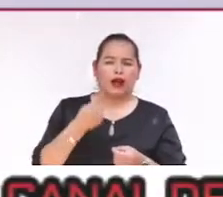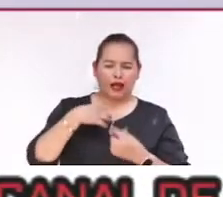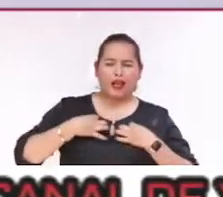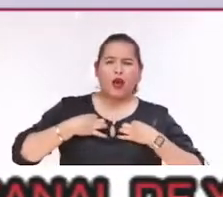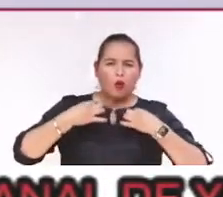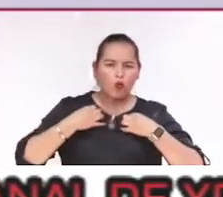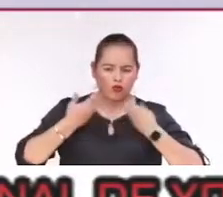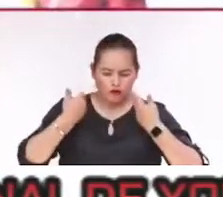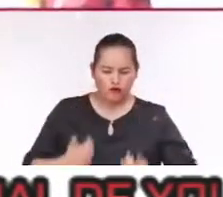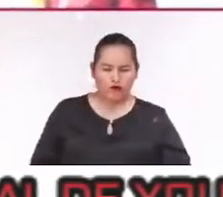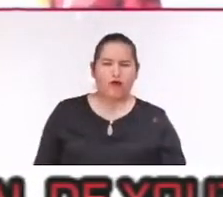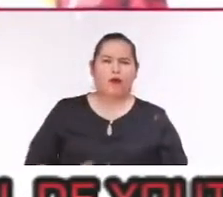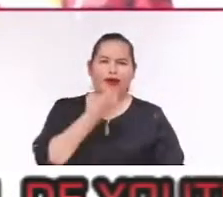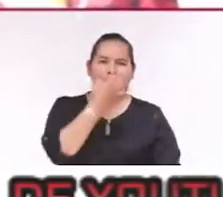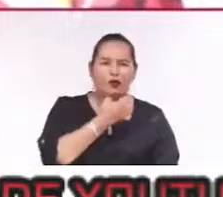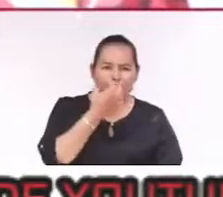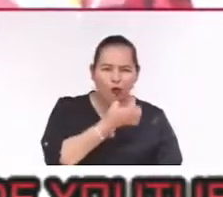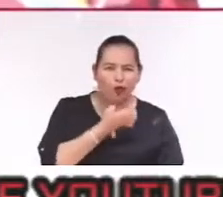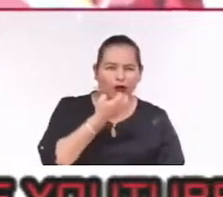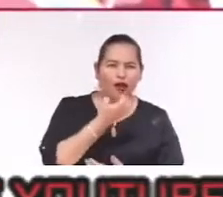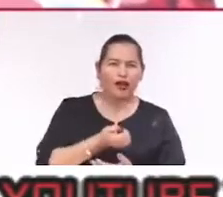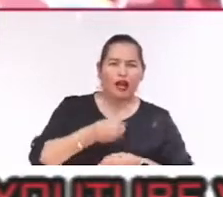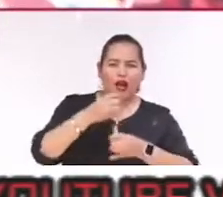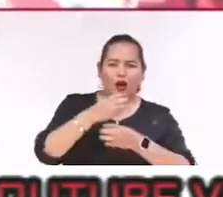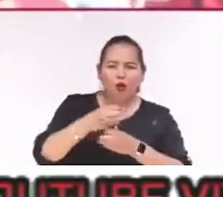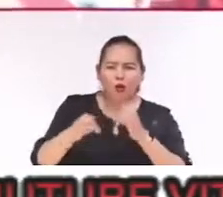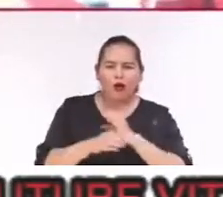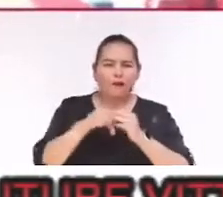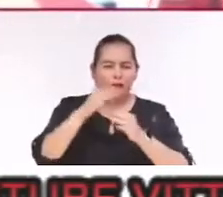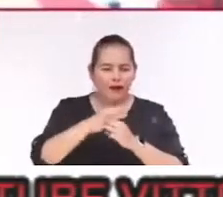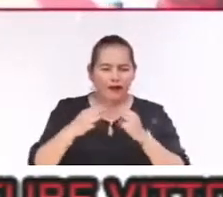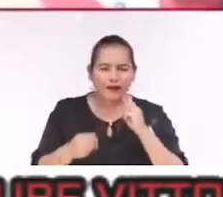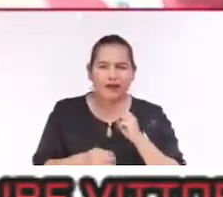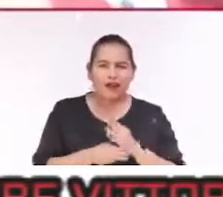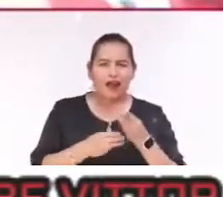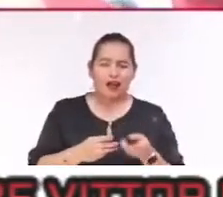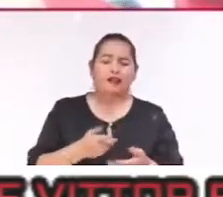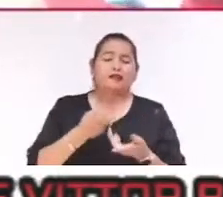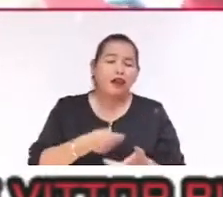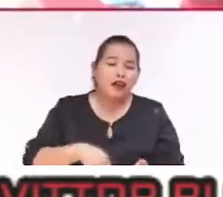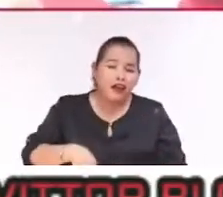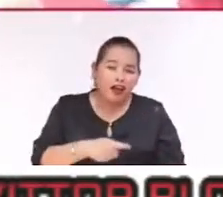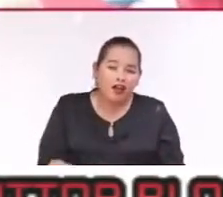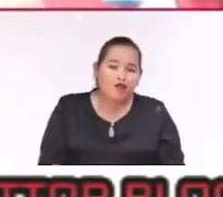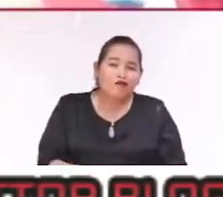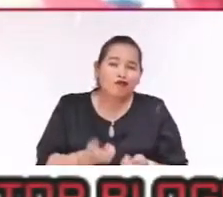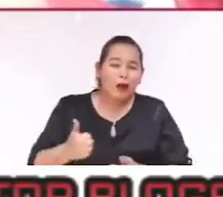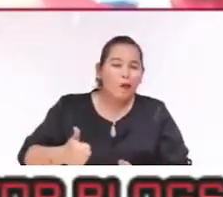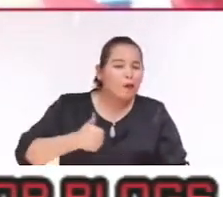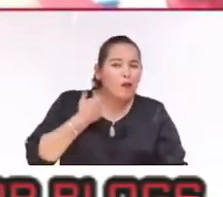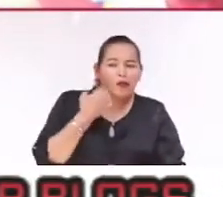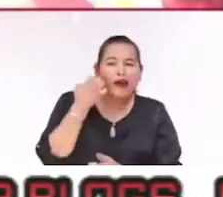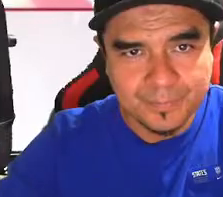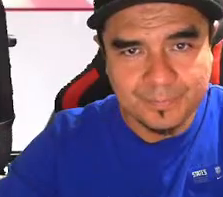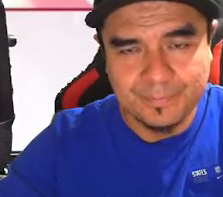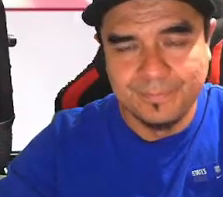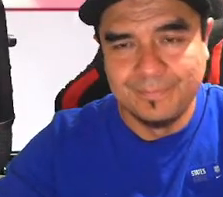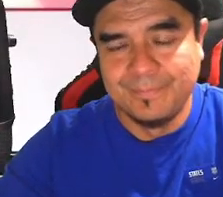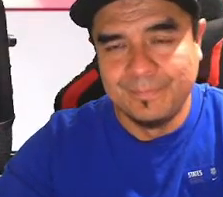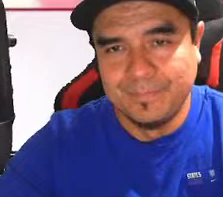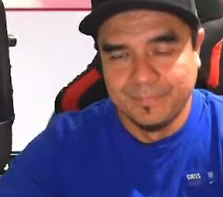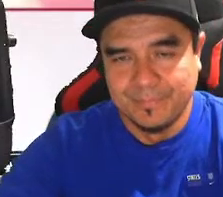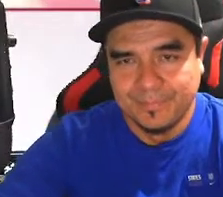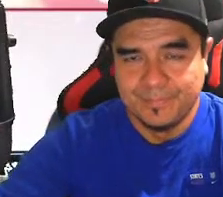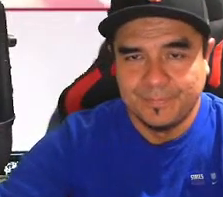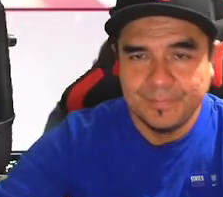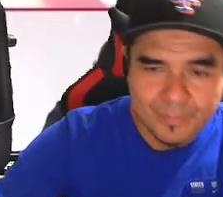a la escuela, los útiles escolares, pues van a aprovechar mejor su educación. Pues ahora lo que yo les